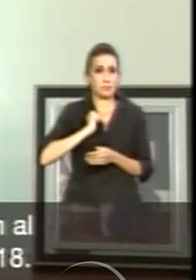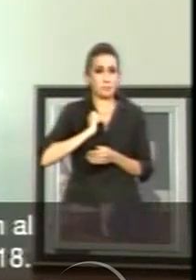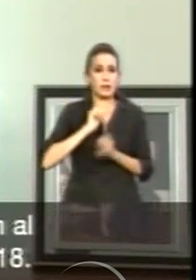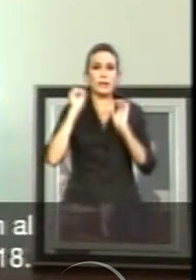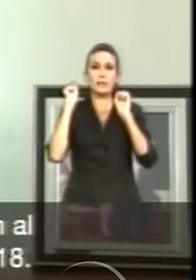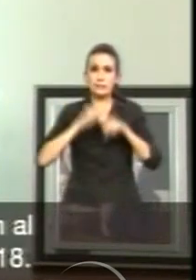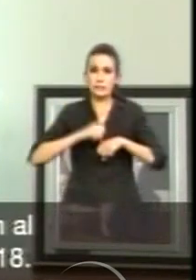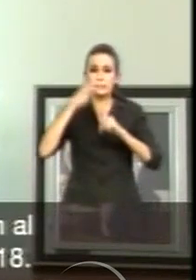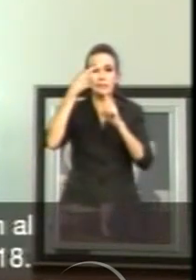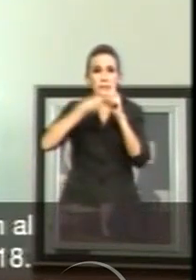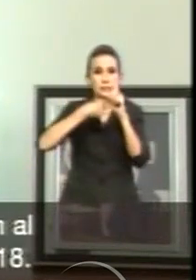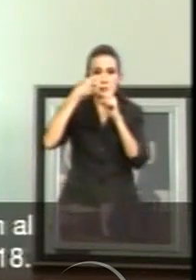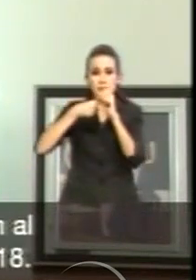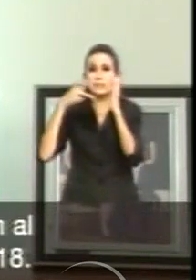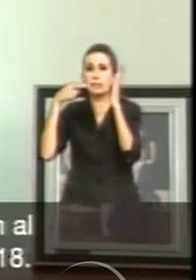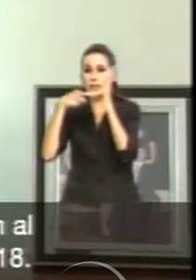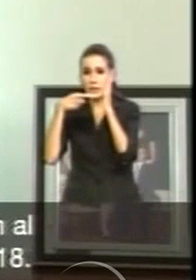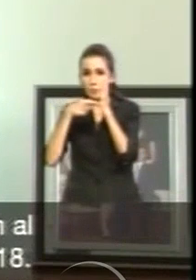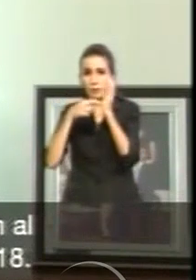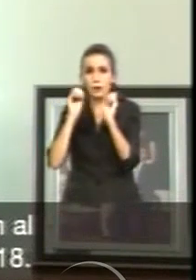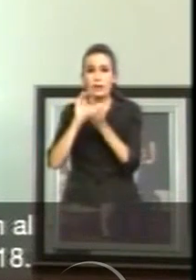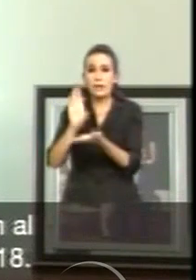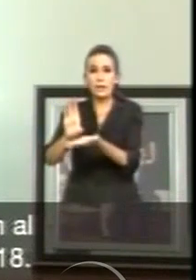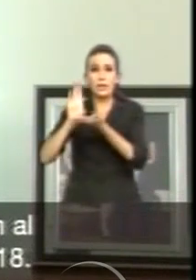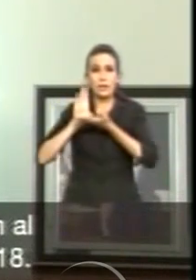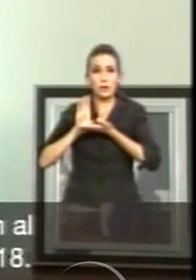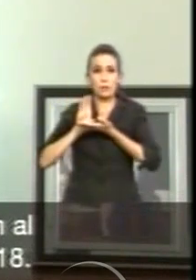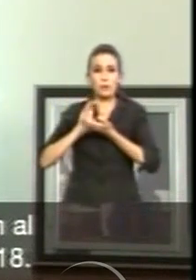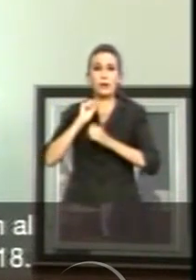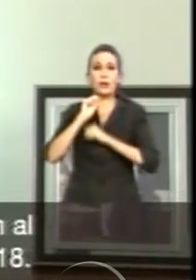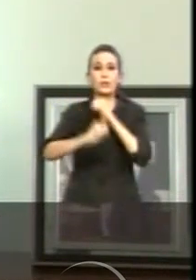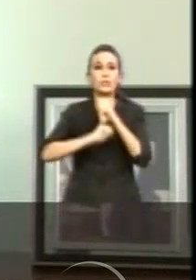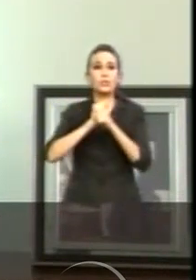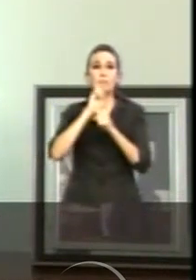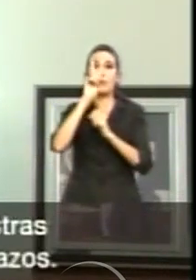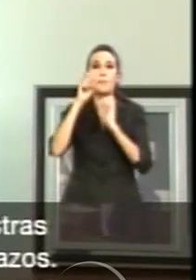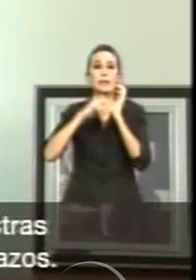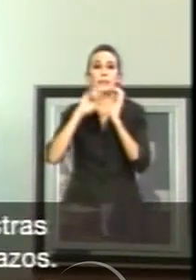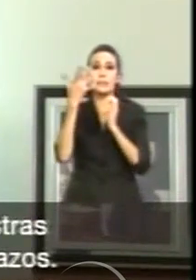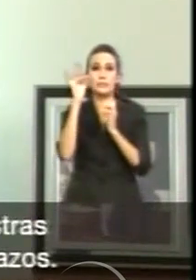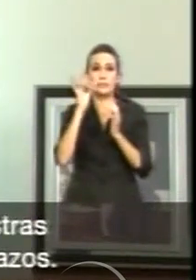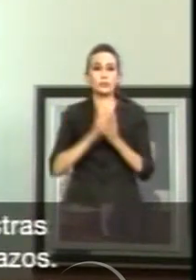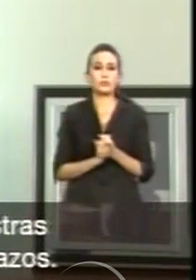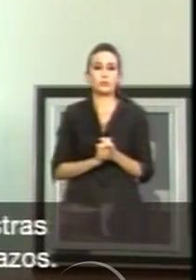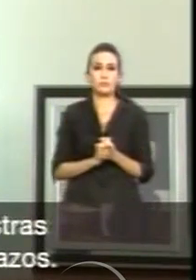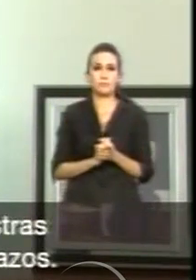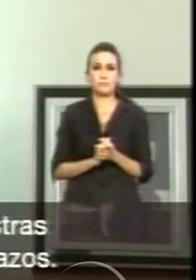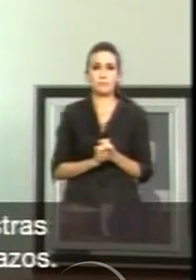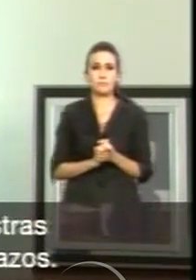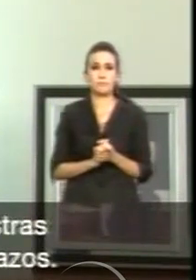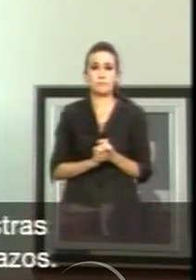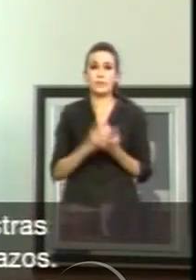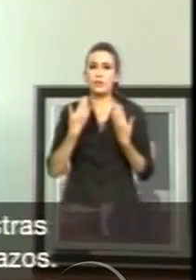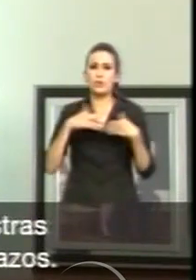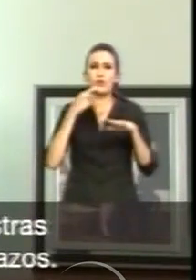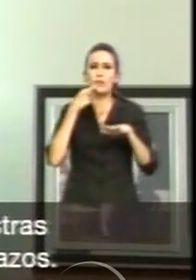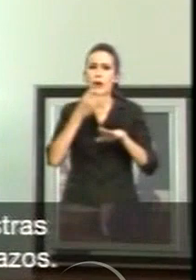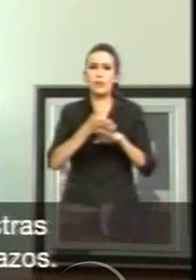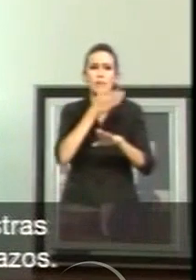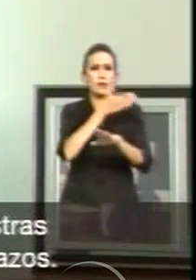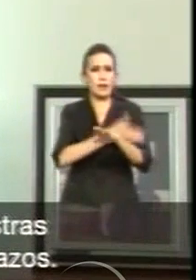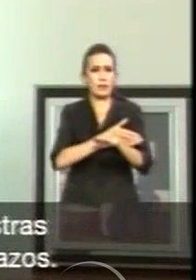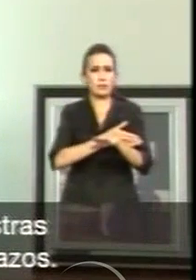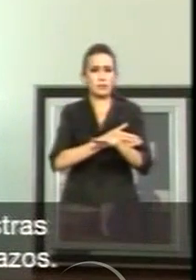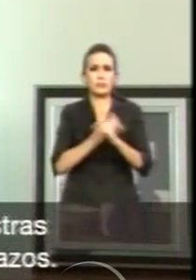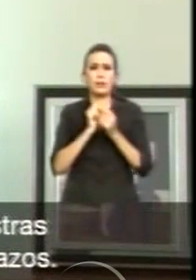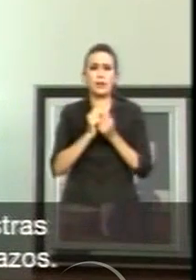aplicará también al 13º sueldo a partir del año 2018. Ecuatorianos, lo dije ya, para cumplir